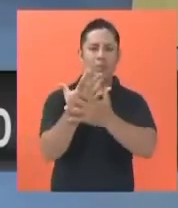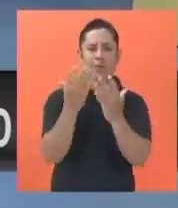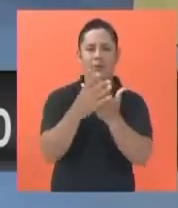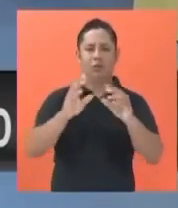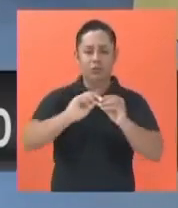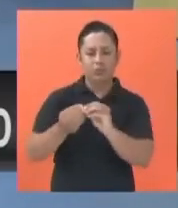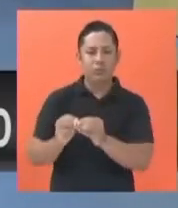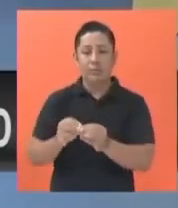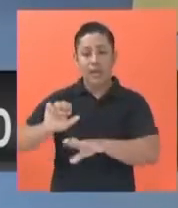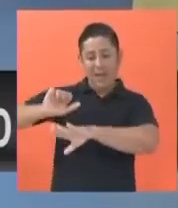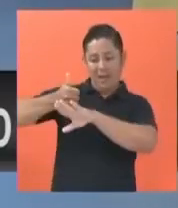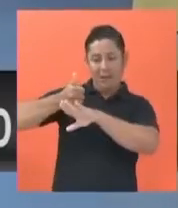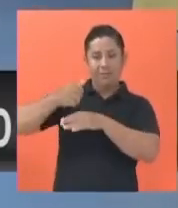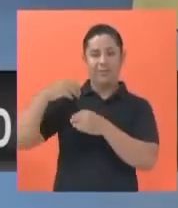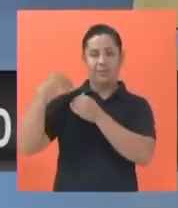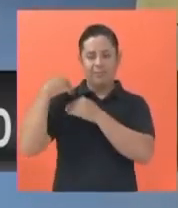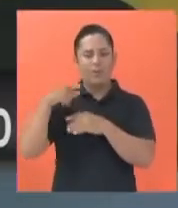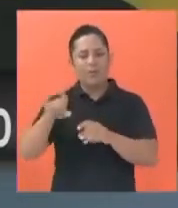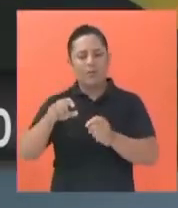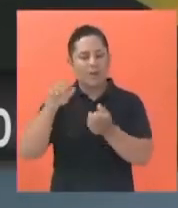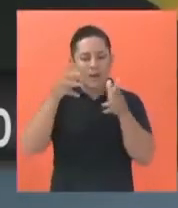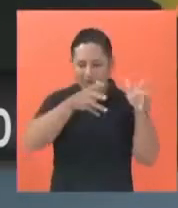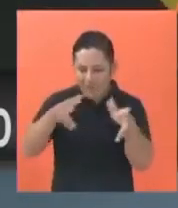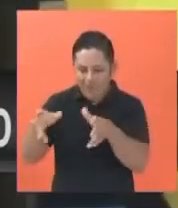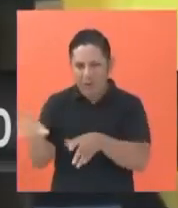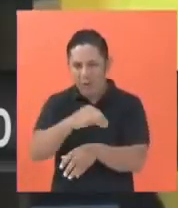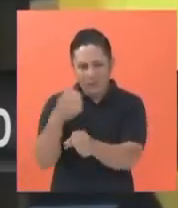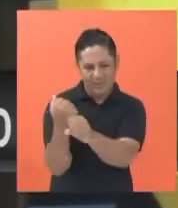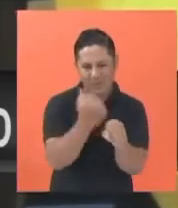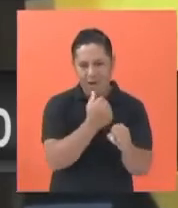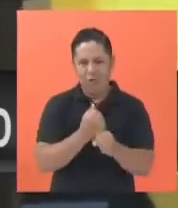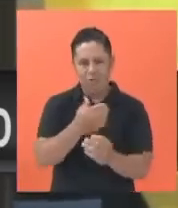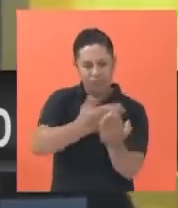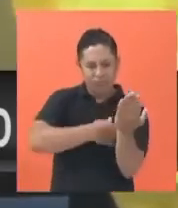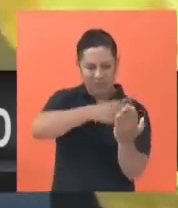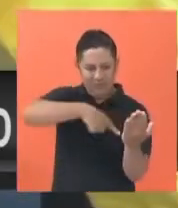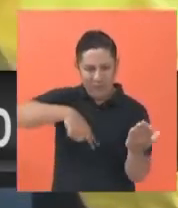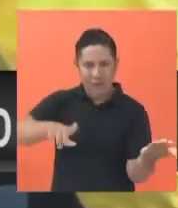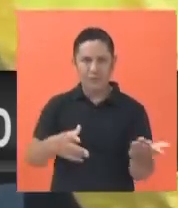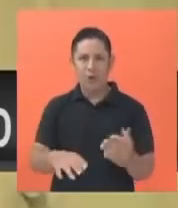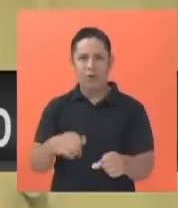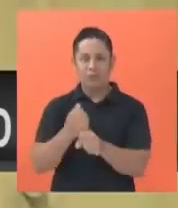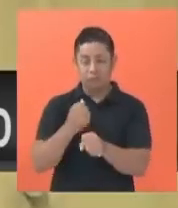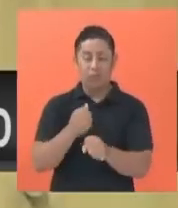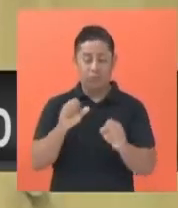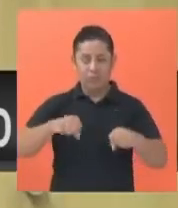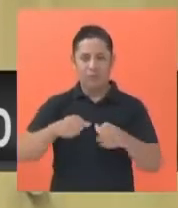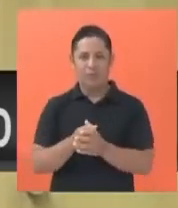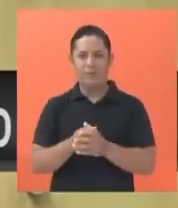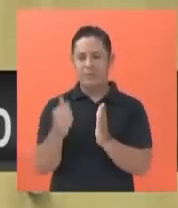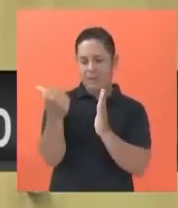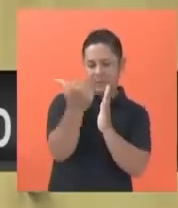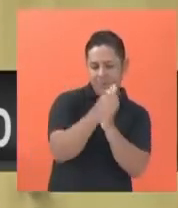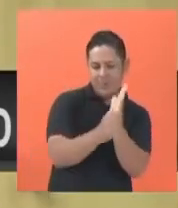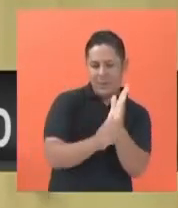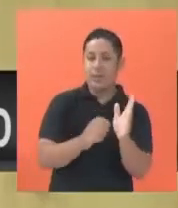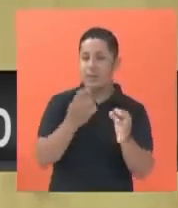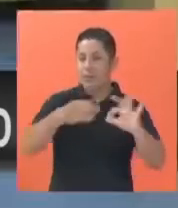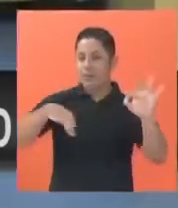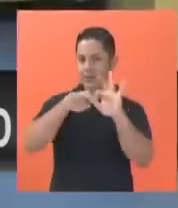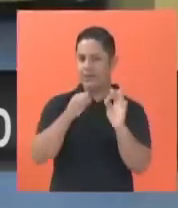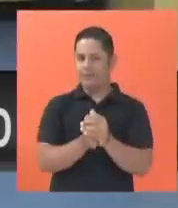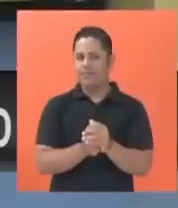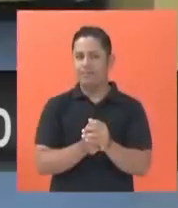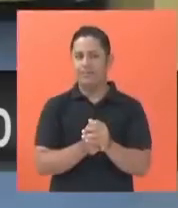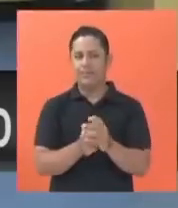a sus trabajadores y contratistas vinculados mediante el contrato de prestación de servicios o de obra, las medidas indicadas en este protocolo,